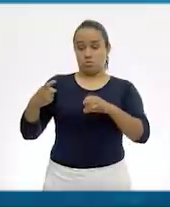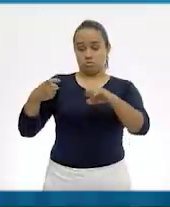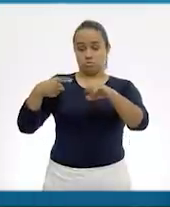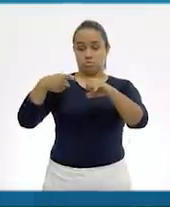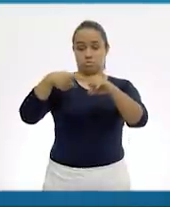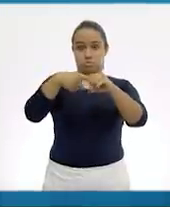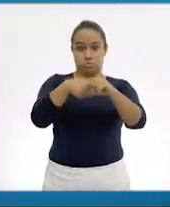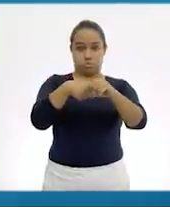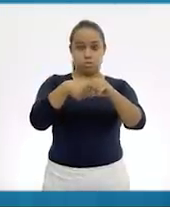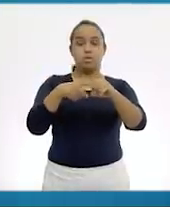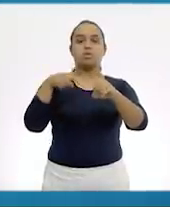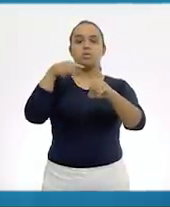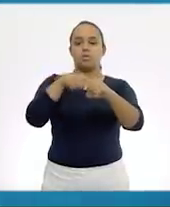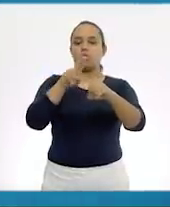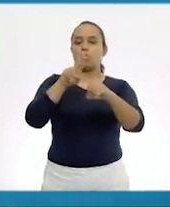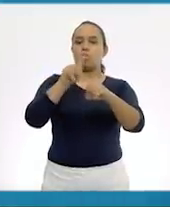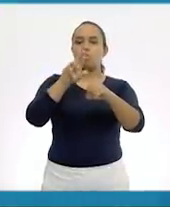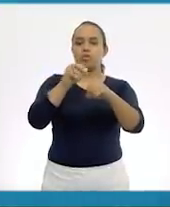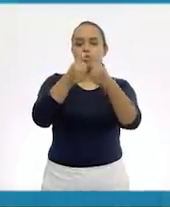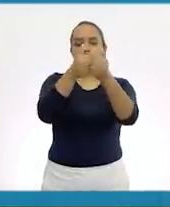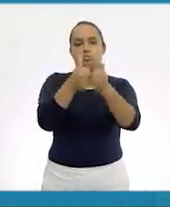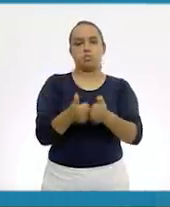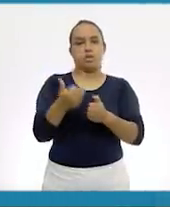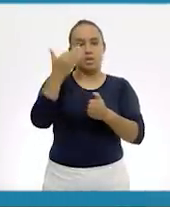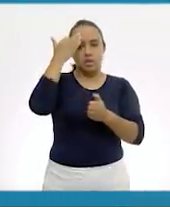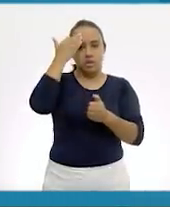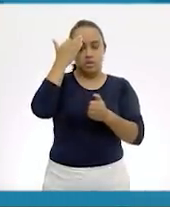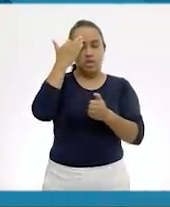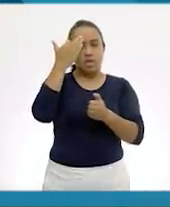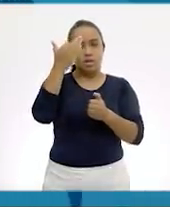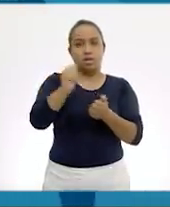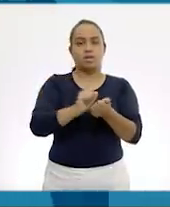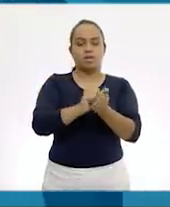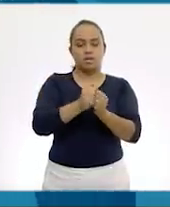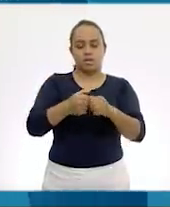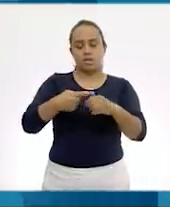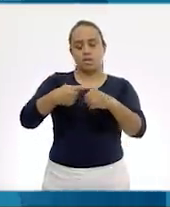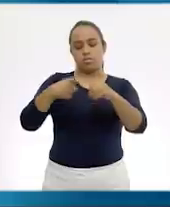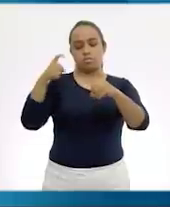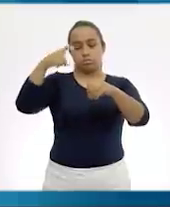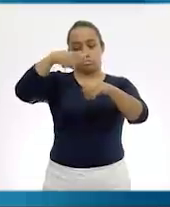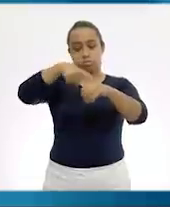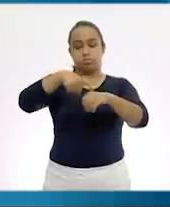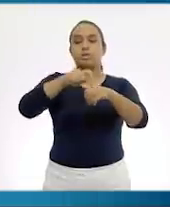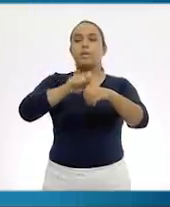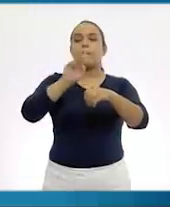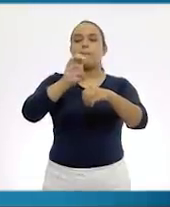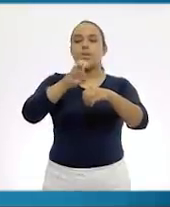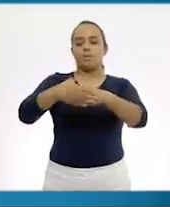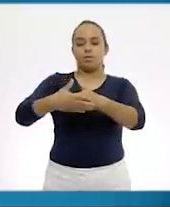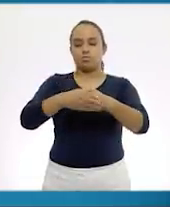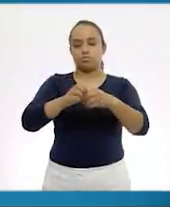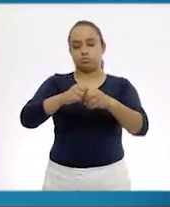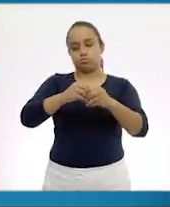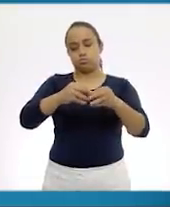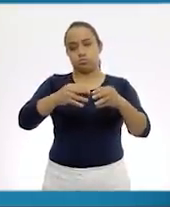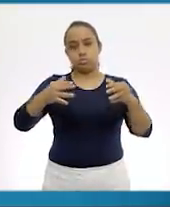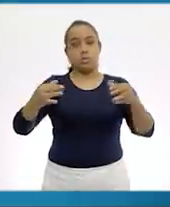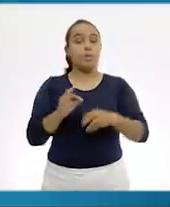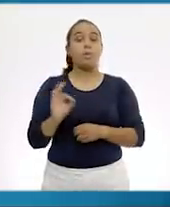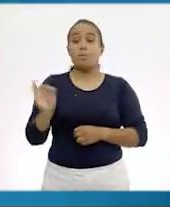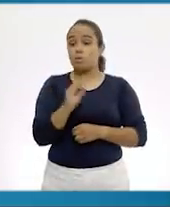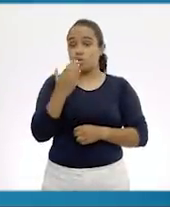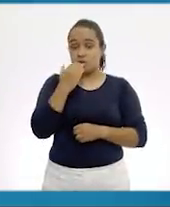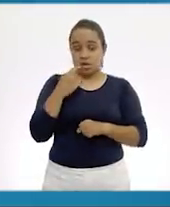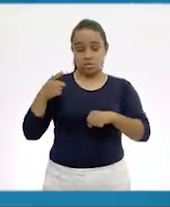espermatozoide, se alojará en el útero y ahí se desarrollará el embrión de un nuevo ser. Pero si no hay